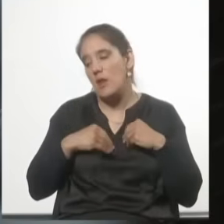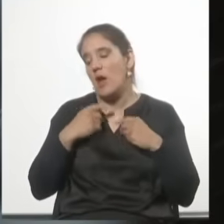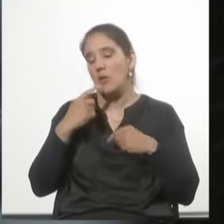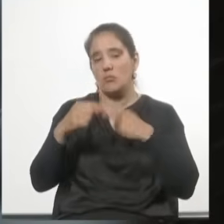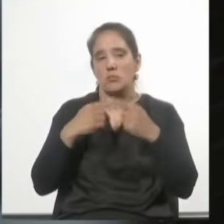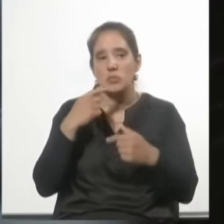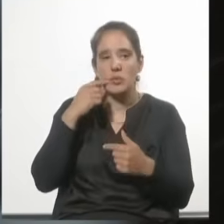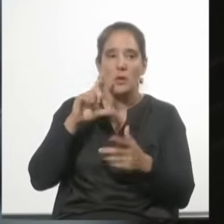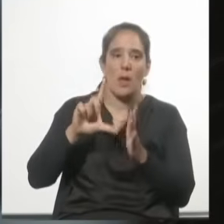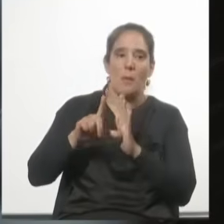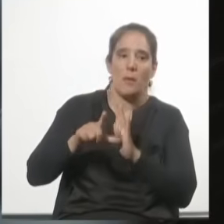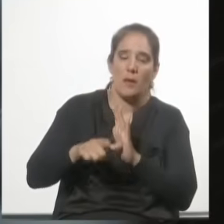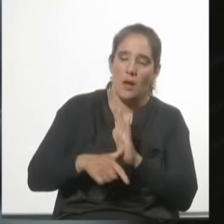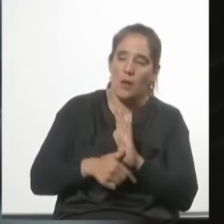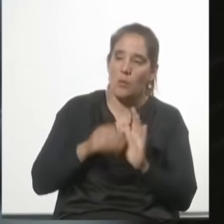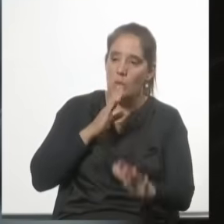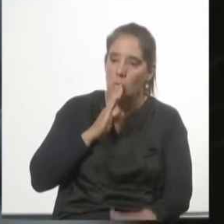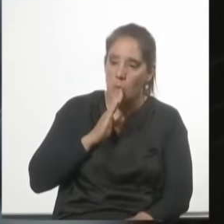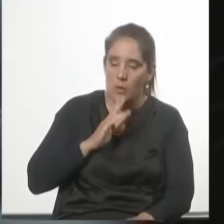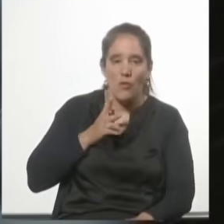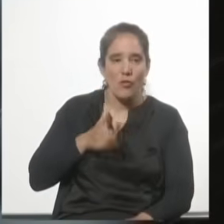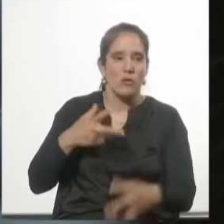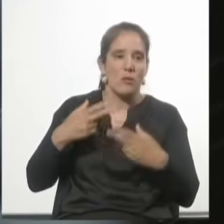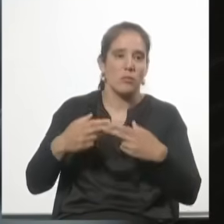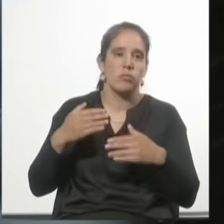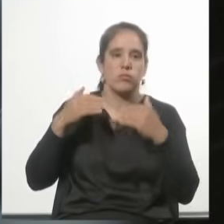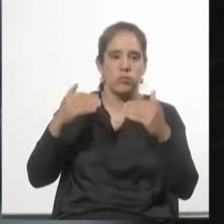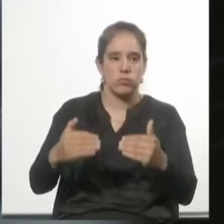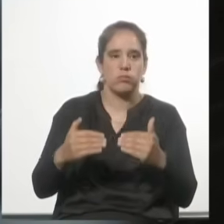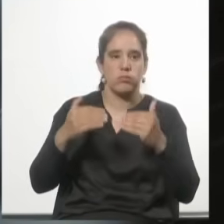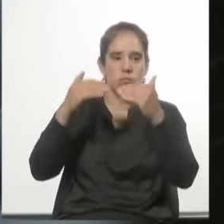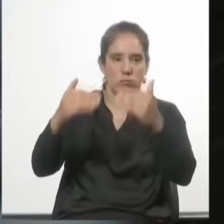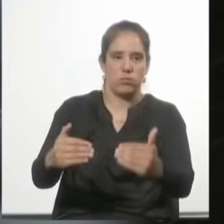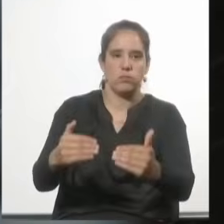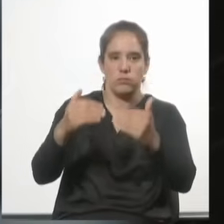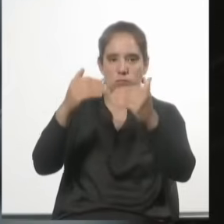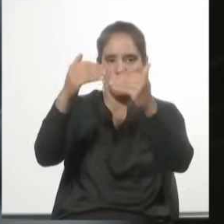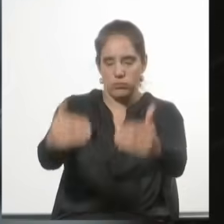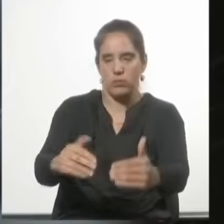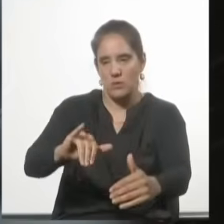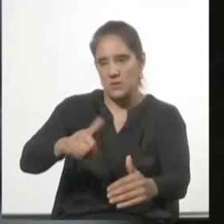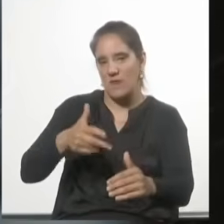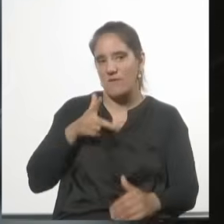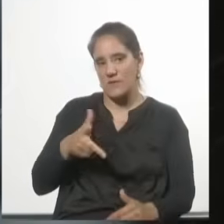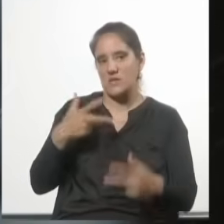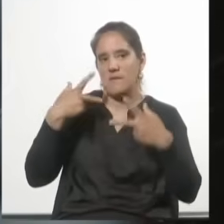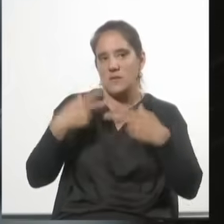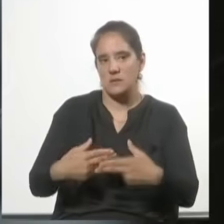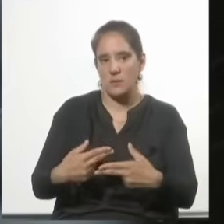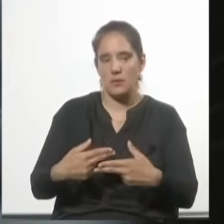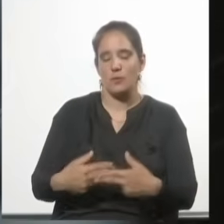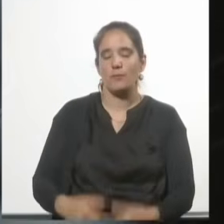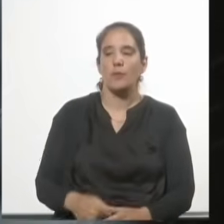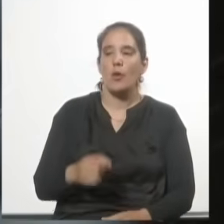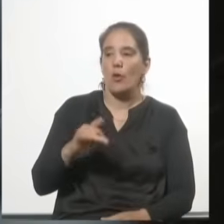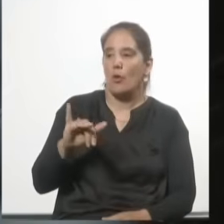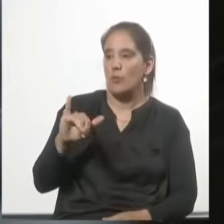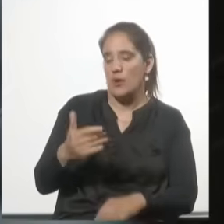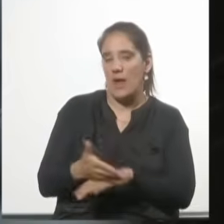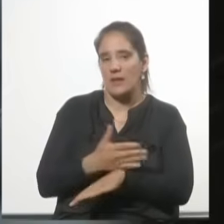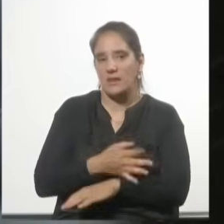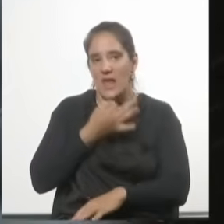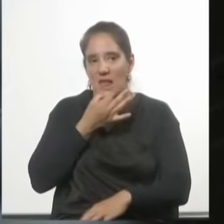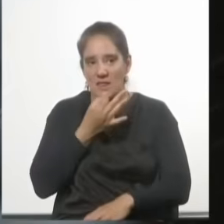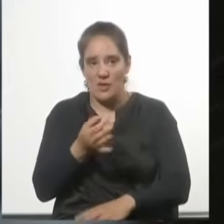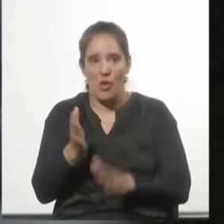causa y con sumera tolerancia, extender los plazos varias veces extinguidos, tal como el estudio jurídico externo